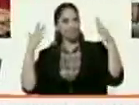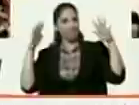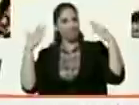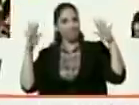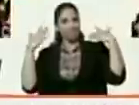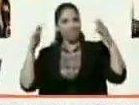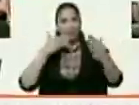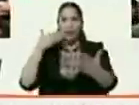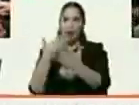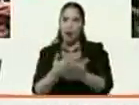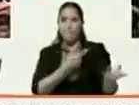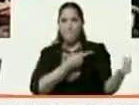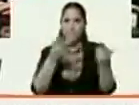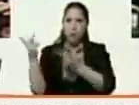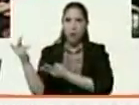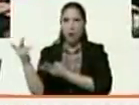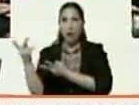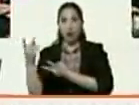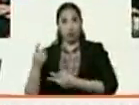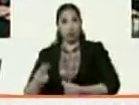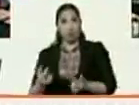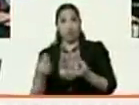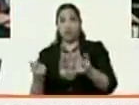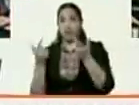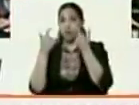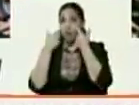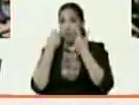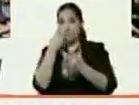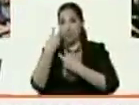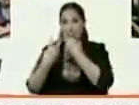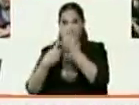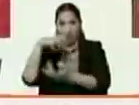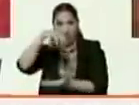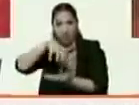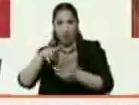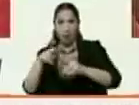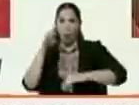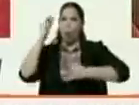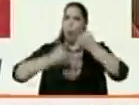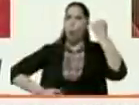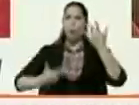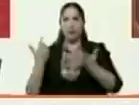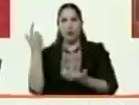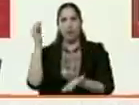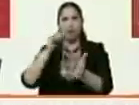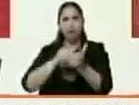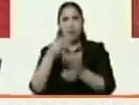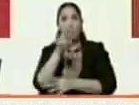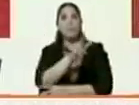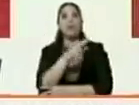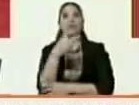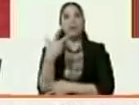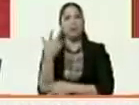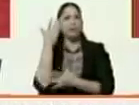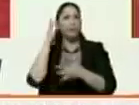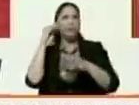Gracias por esta invitación, estaba pendiente una visita. Creo que la última vez que vinimos para acá fue el